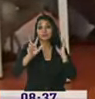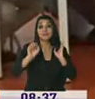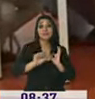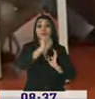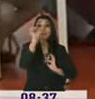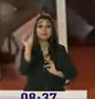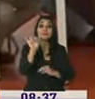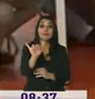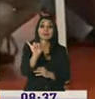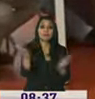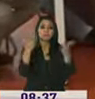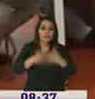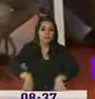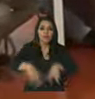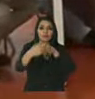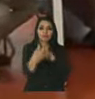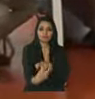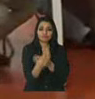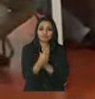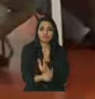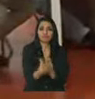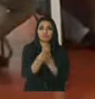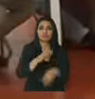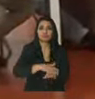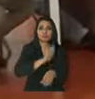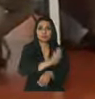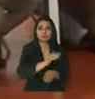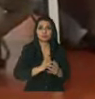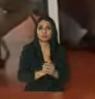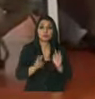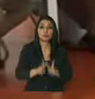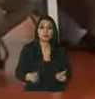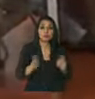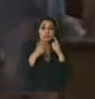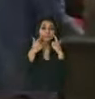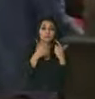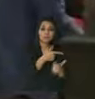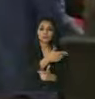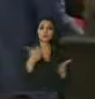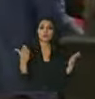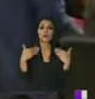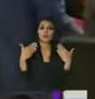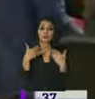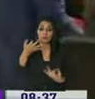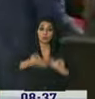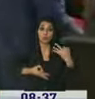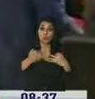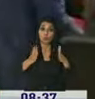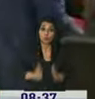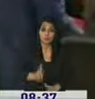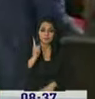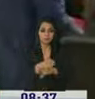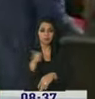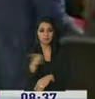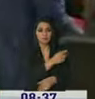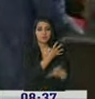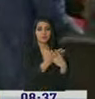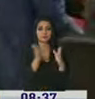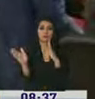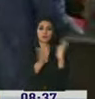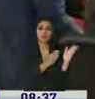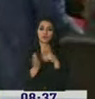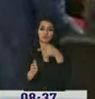este sábado culminó la audiencia de formulación de cargos en la unidad de flagrancia de Guayaquil, donde los jueces de turno ordenaron prisión preventiva para